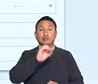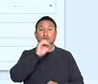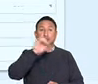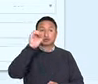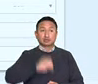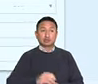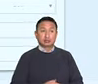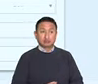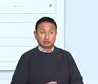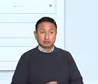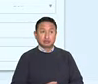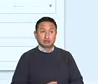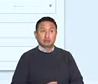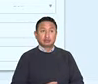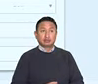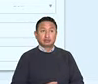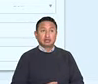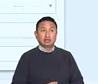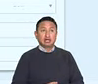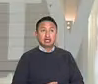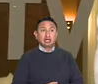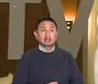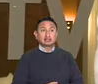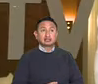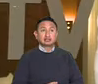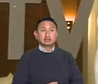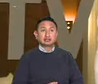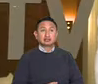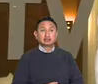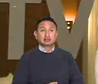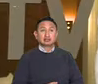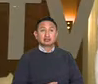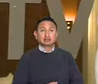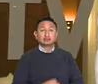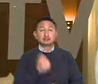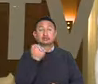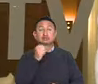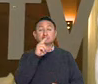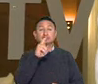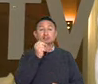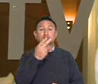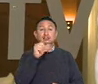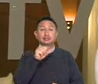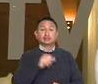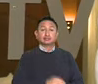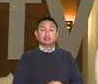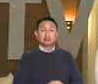34.40%. Virtual, ganadora de la prefectura. Seguimos con Susana González, con el